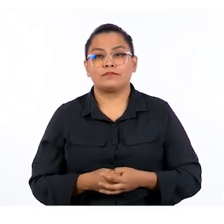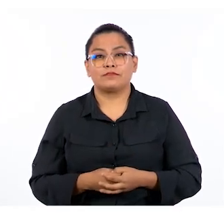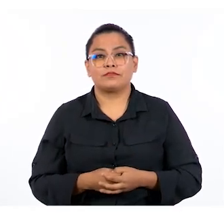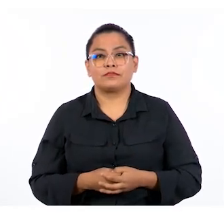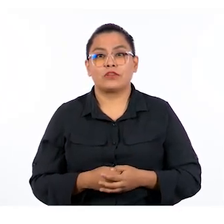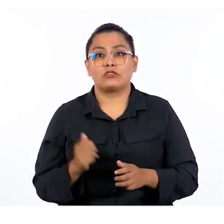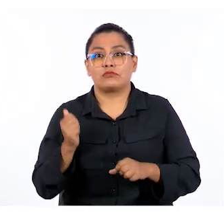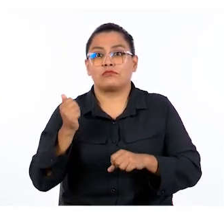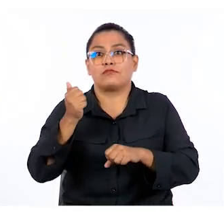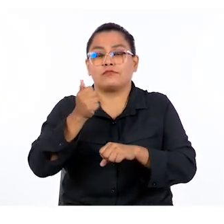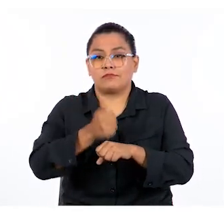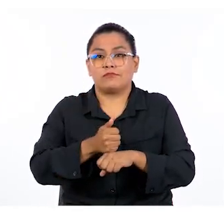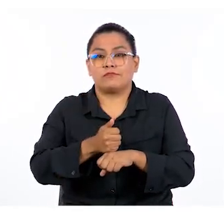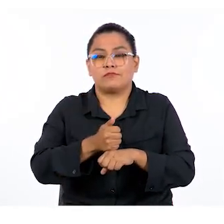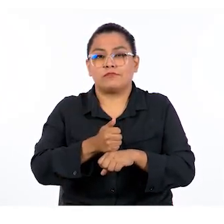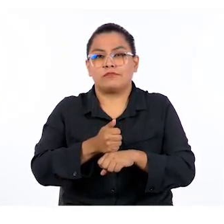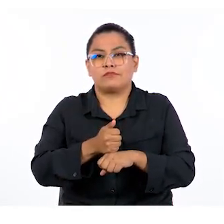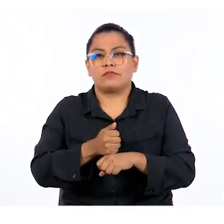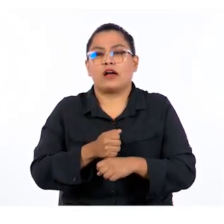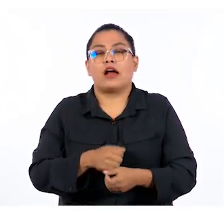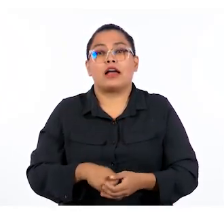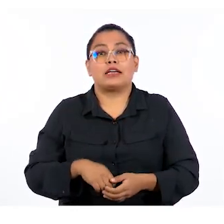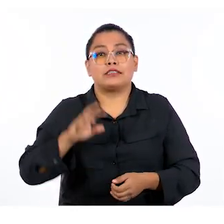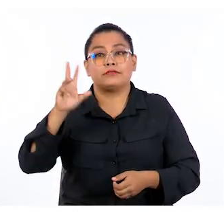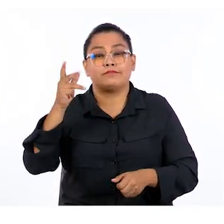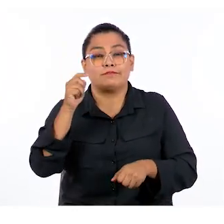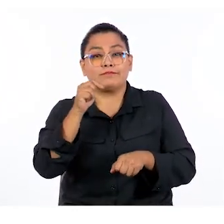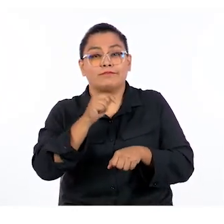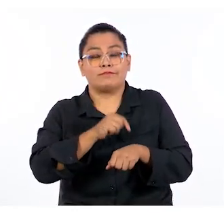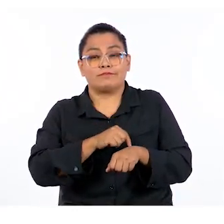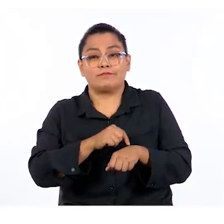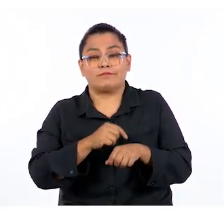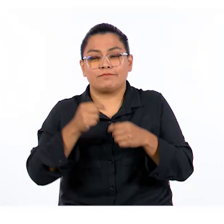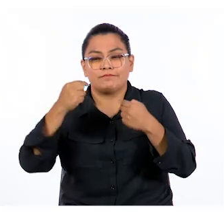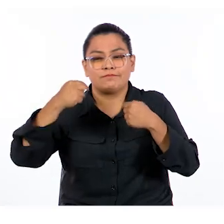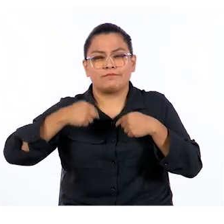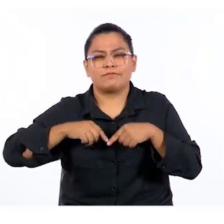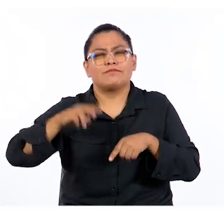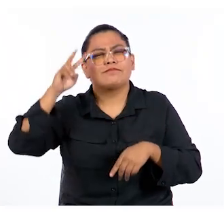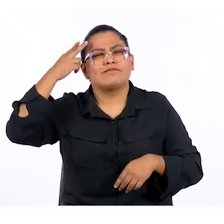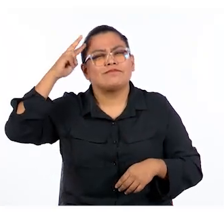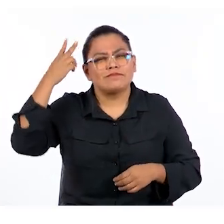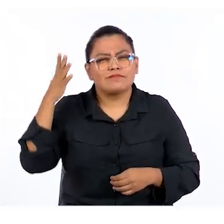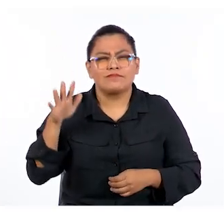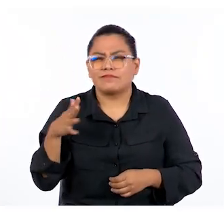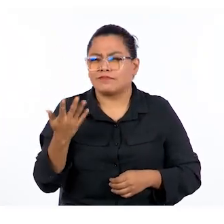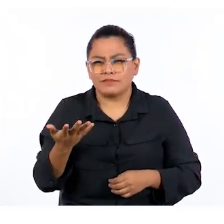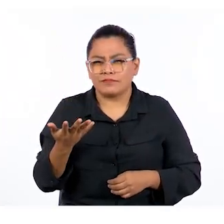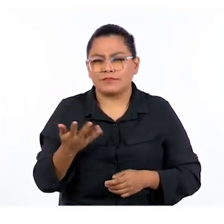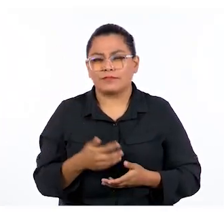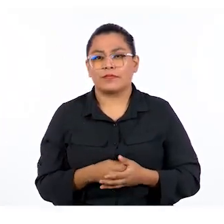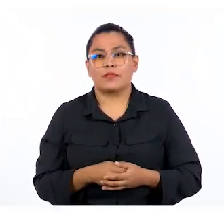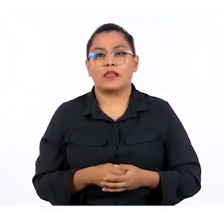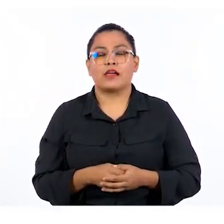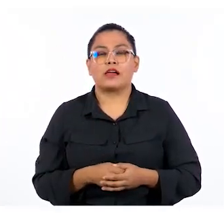Consolidación. Es el tercer momento de la secuencia y consiste